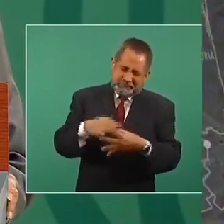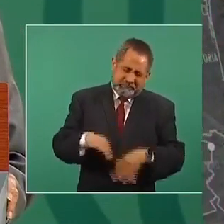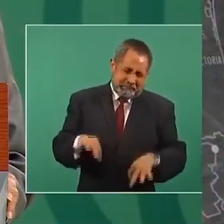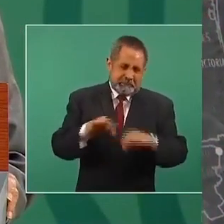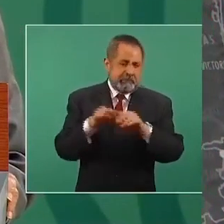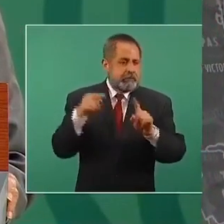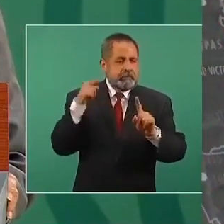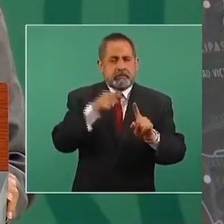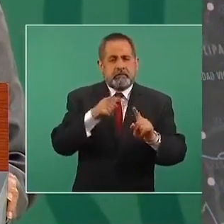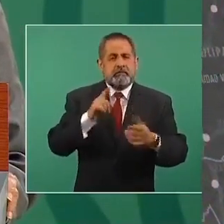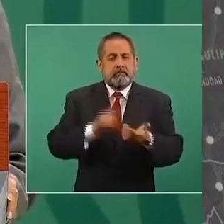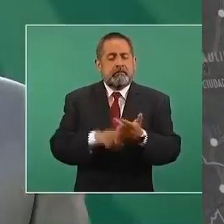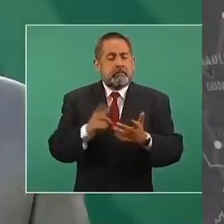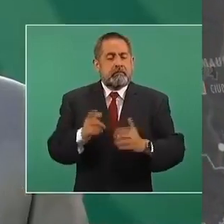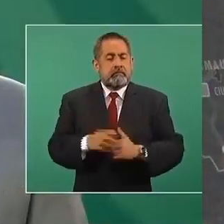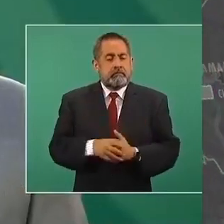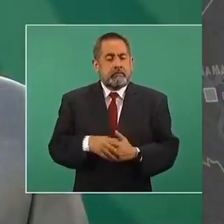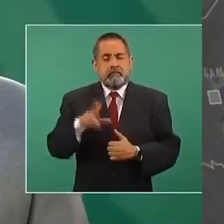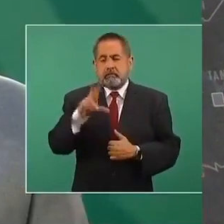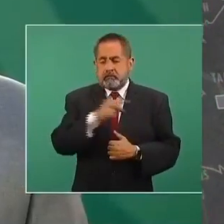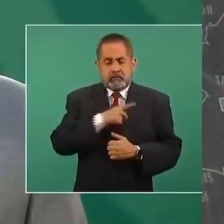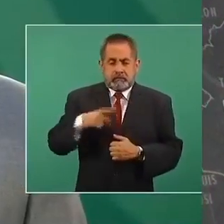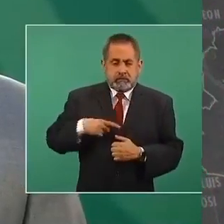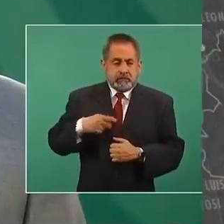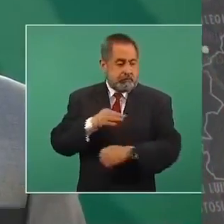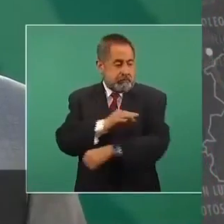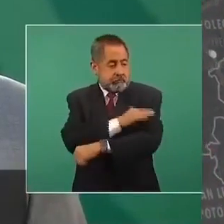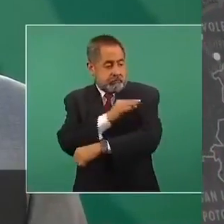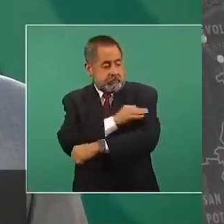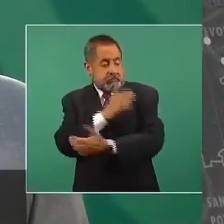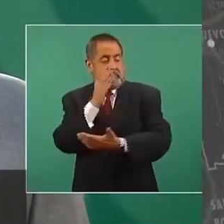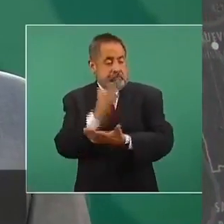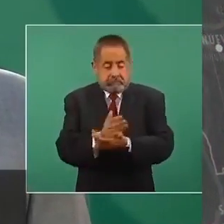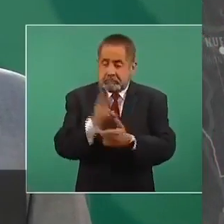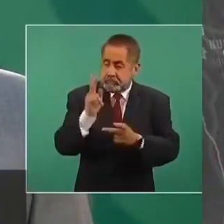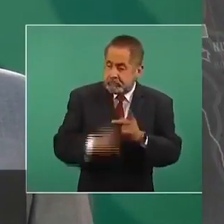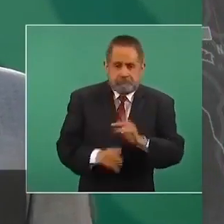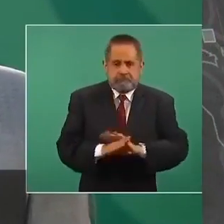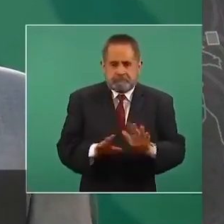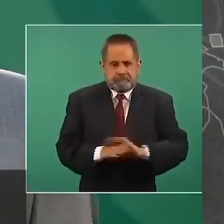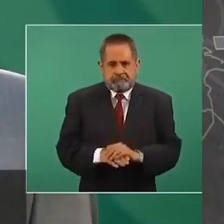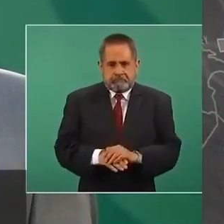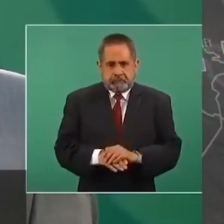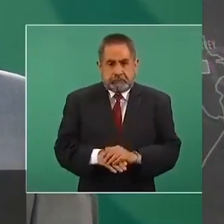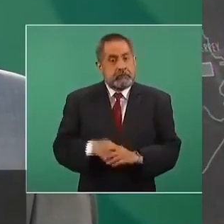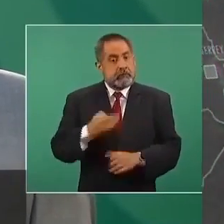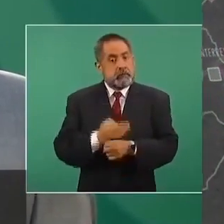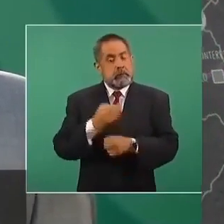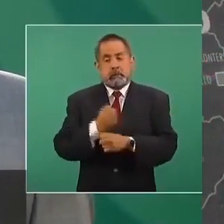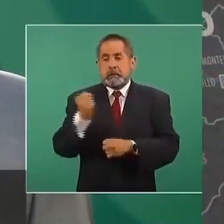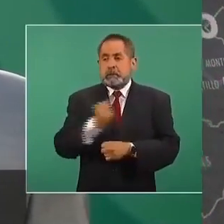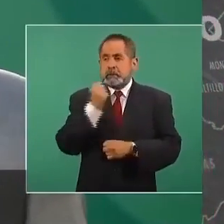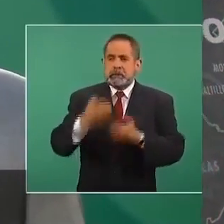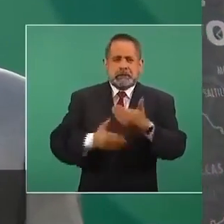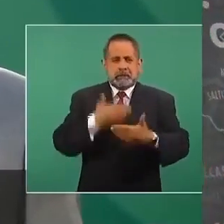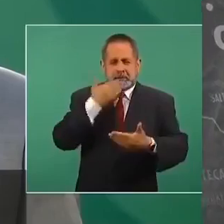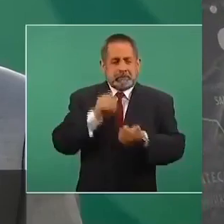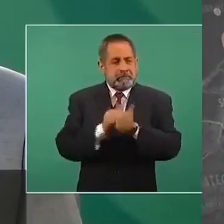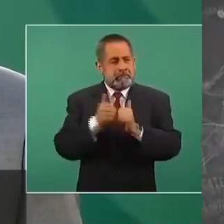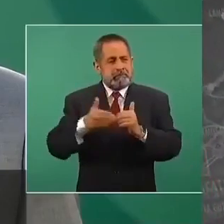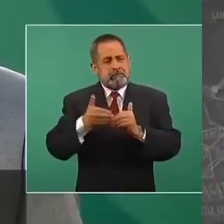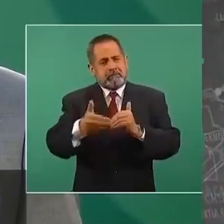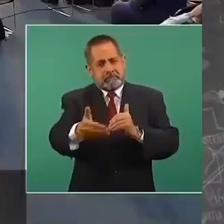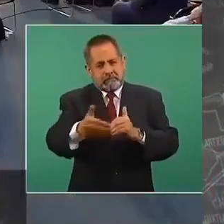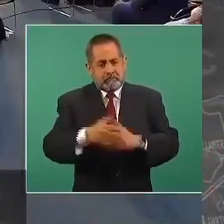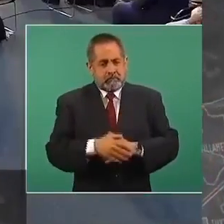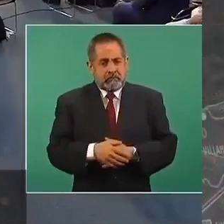mil a 40 mil millones de pesos la inversión para vacunas contra COVID-19, a reiterar que no faltarán dosis y que se han firmado contratos